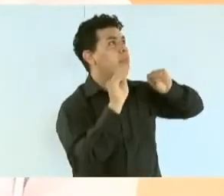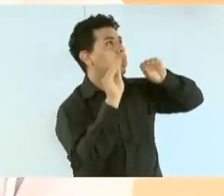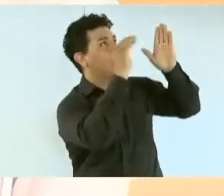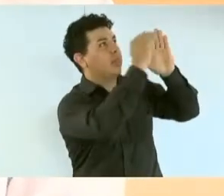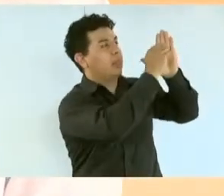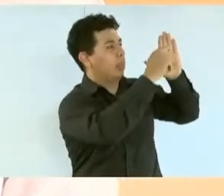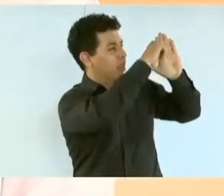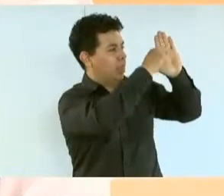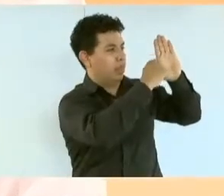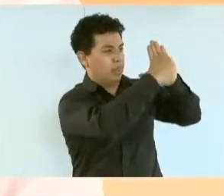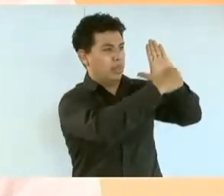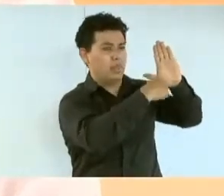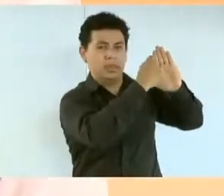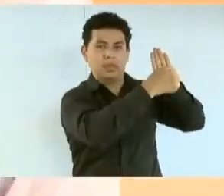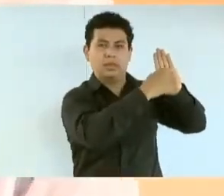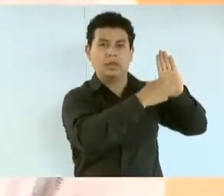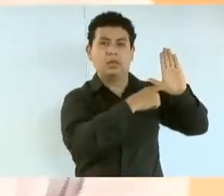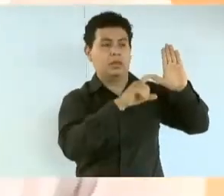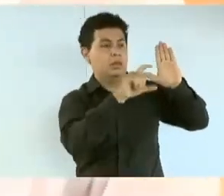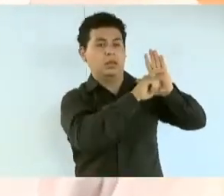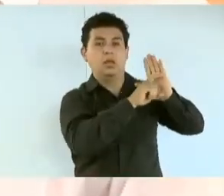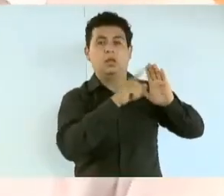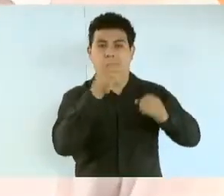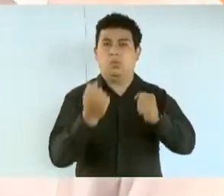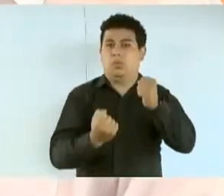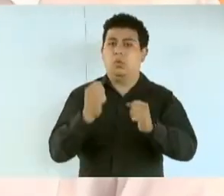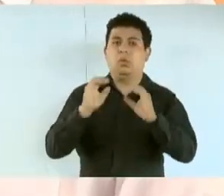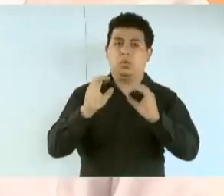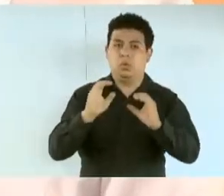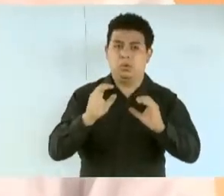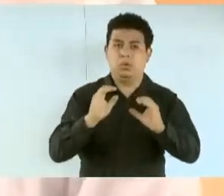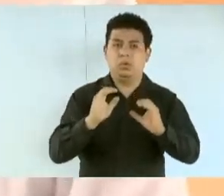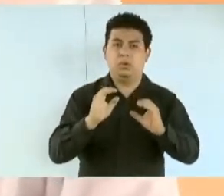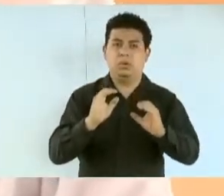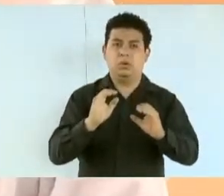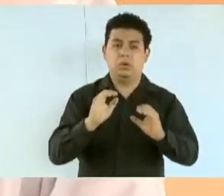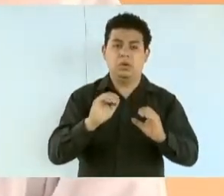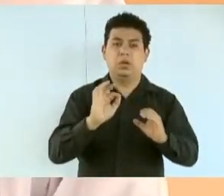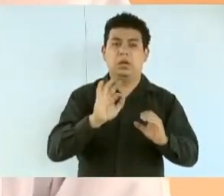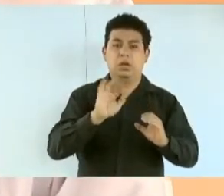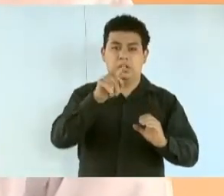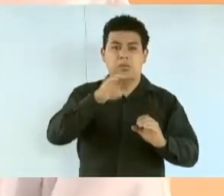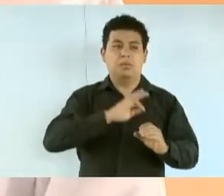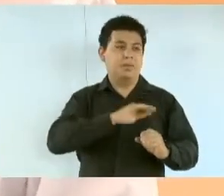que dicen: maneje con cuidado, puede atropellar a un candidato.